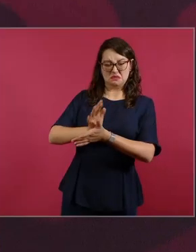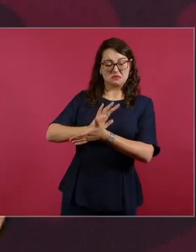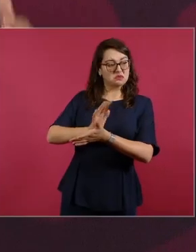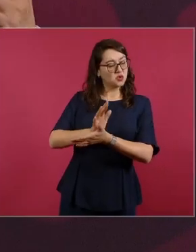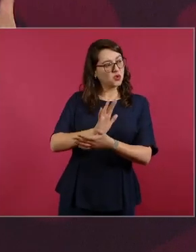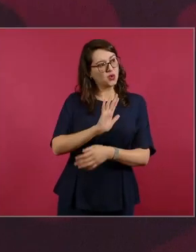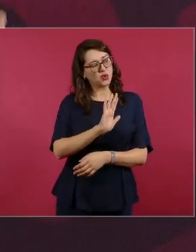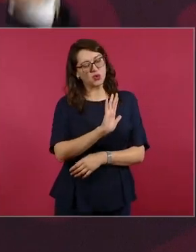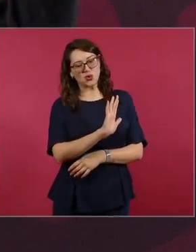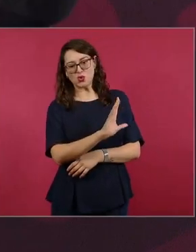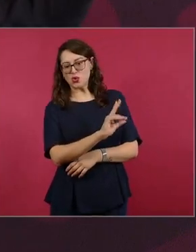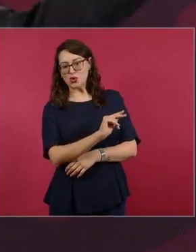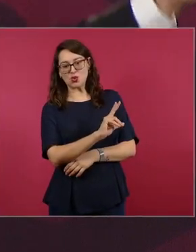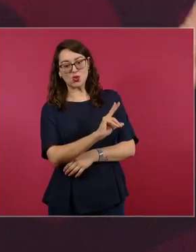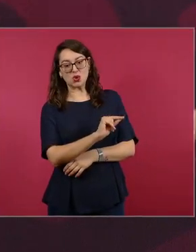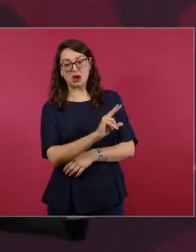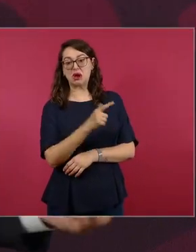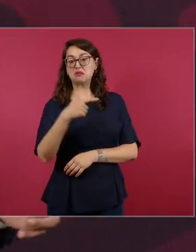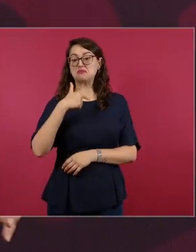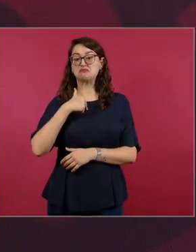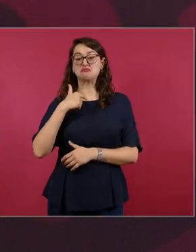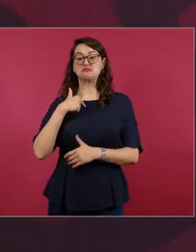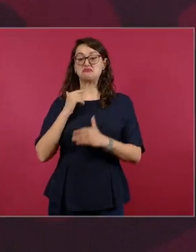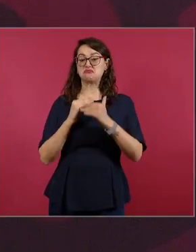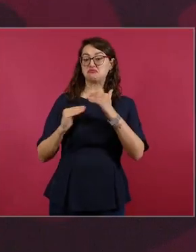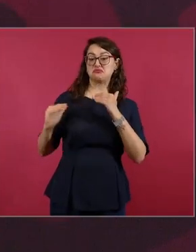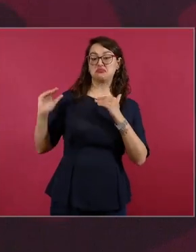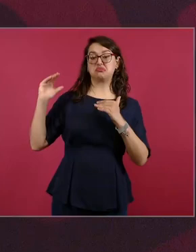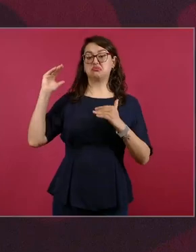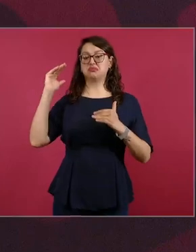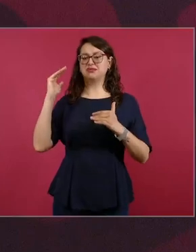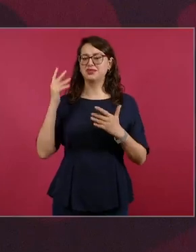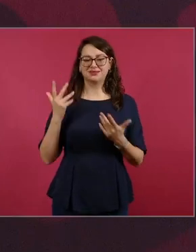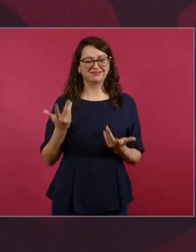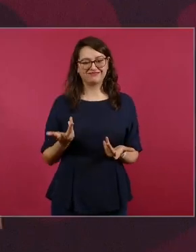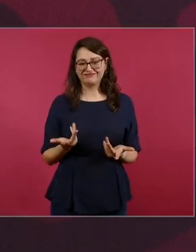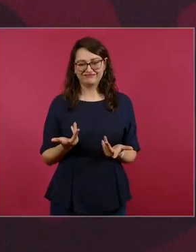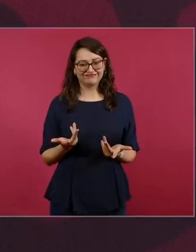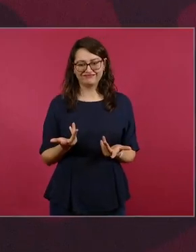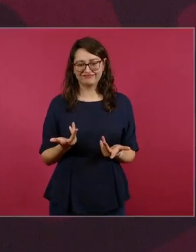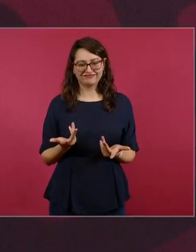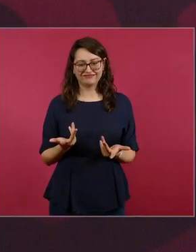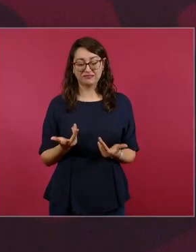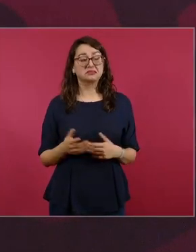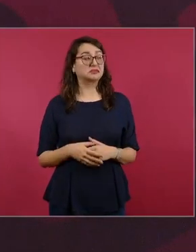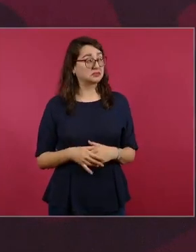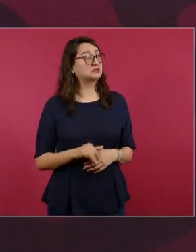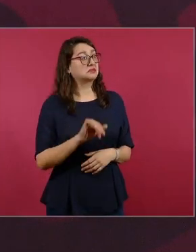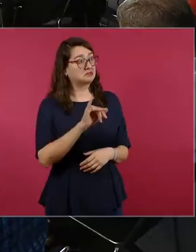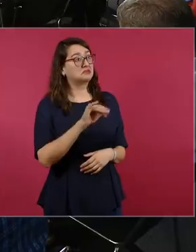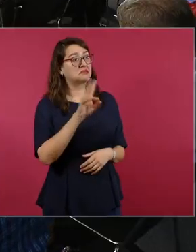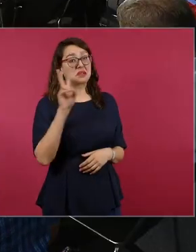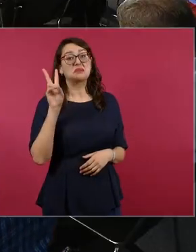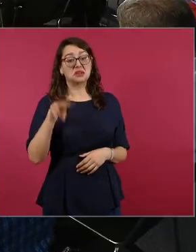no considerándose superiores. Sí, porque es un total desprecio. es un asunto de